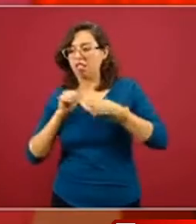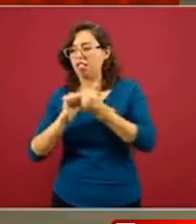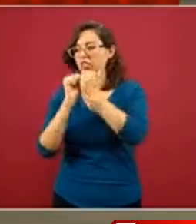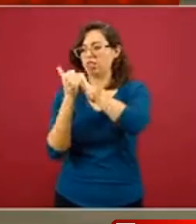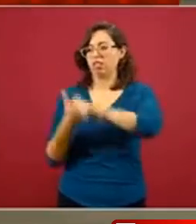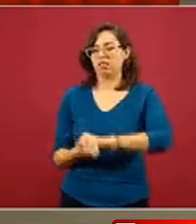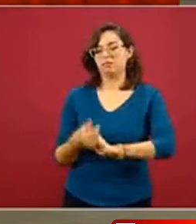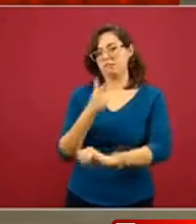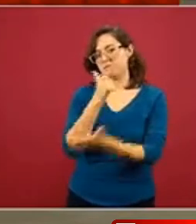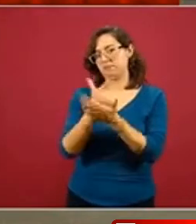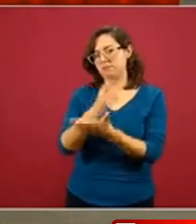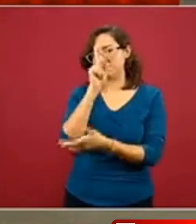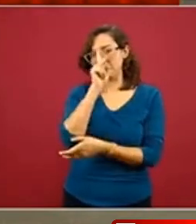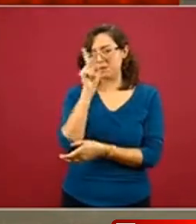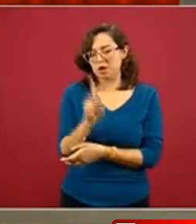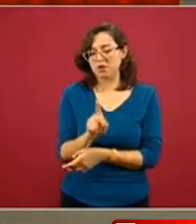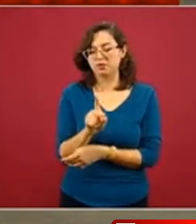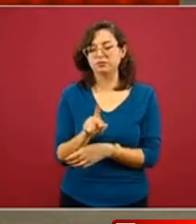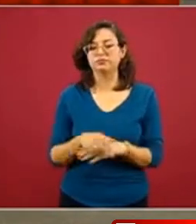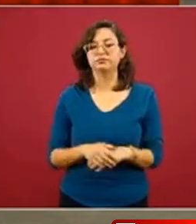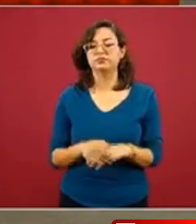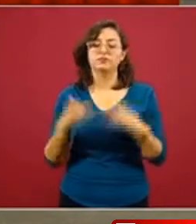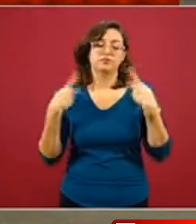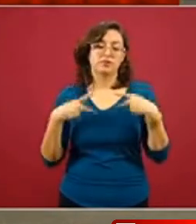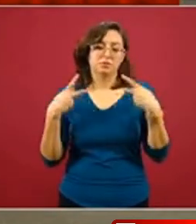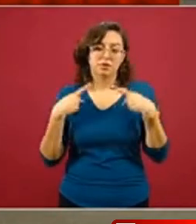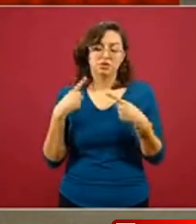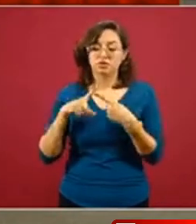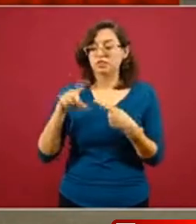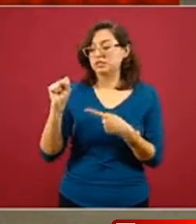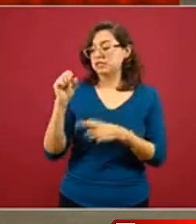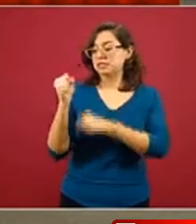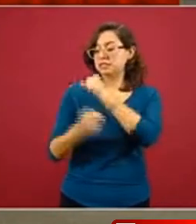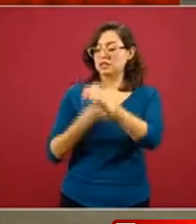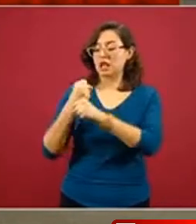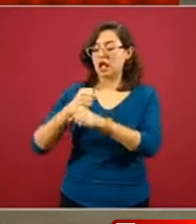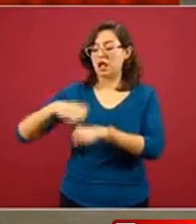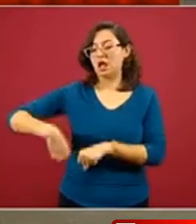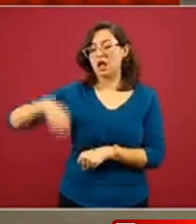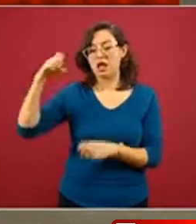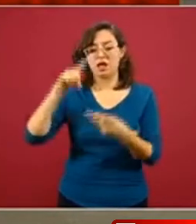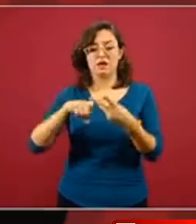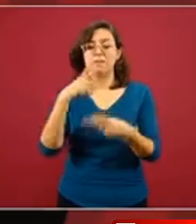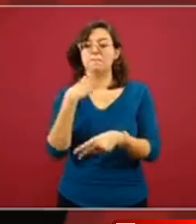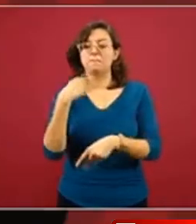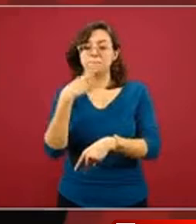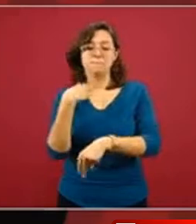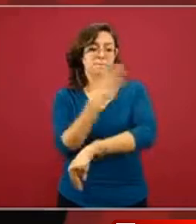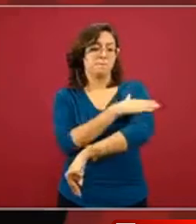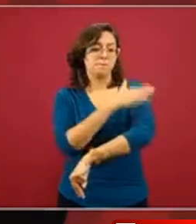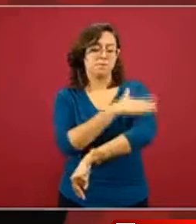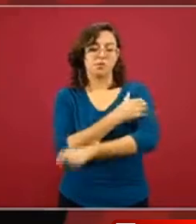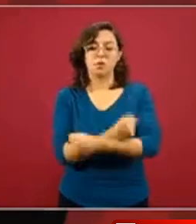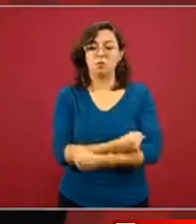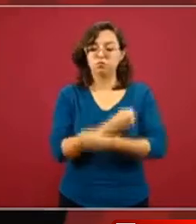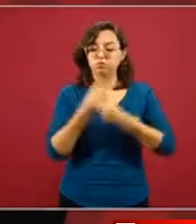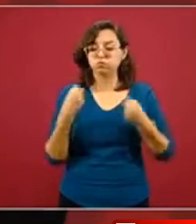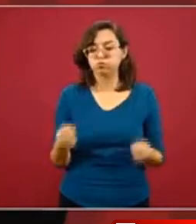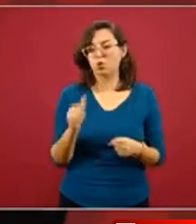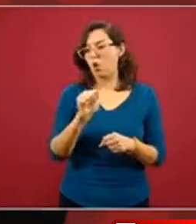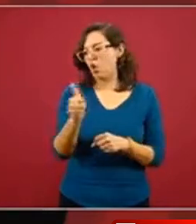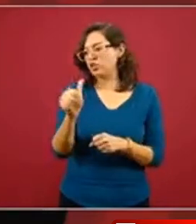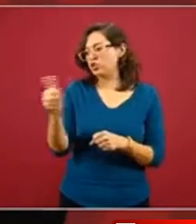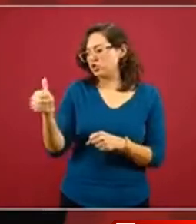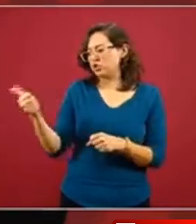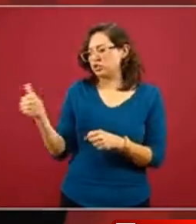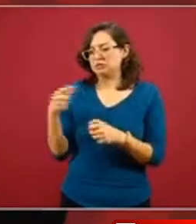virus que causa COVID-19, que son las personas mayores de 60 años, personas con diabetes, hipertensión, obesidad y otras